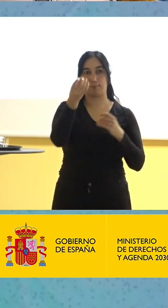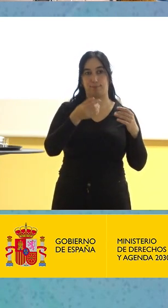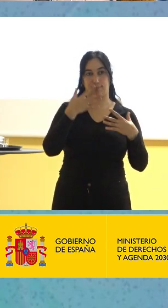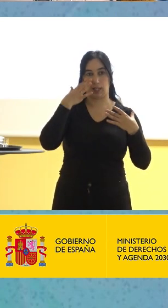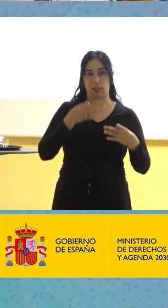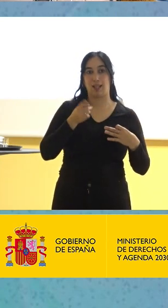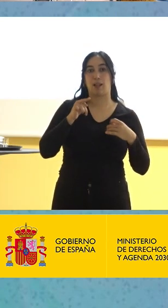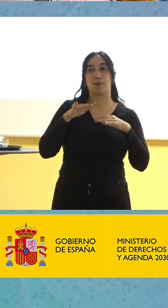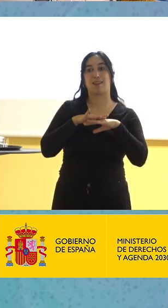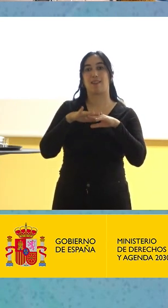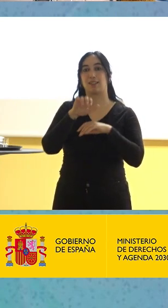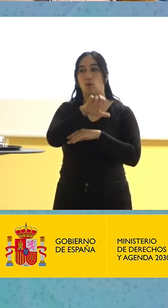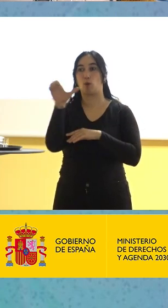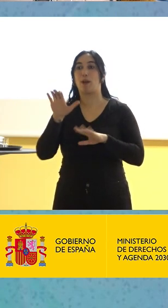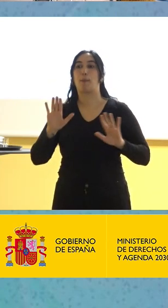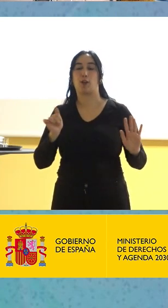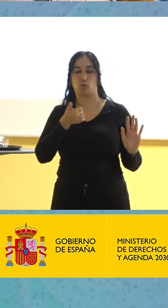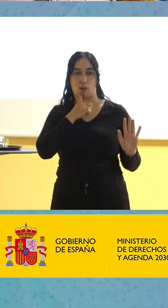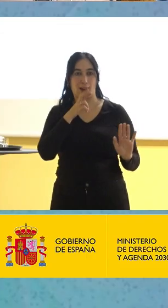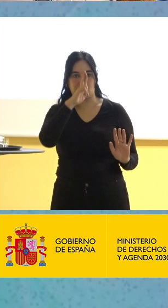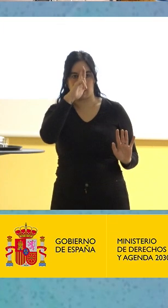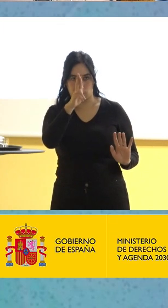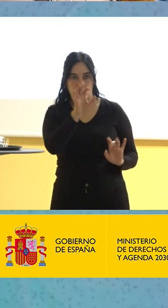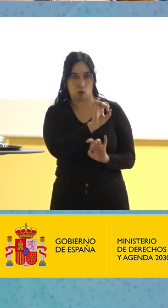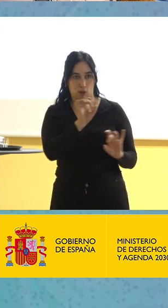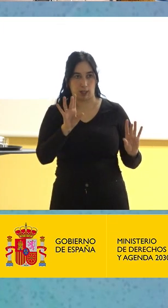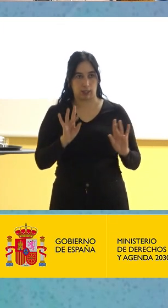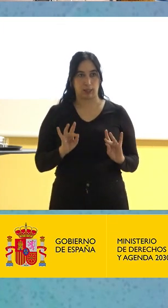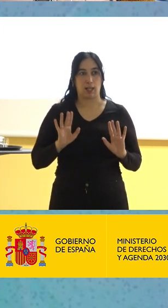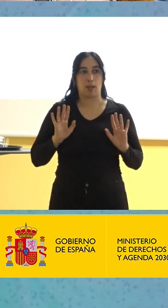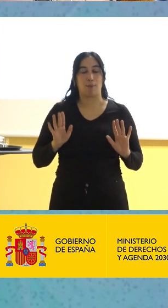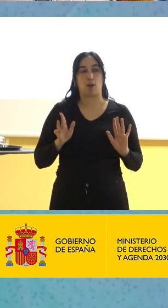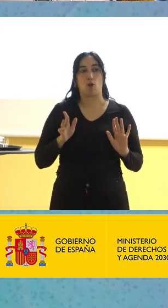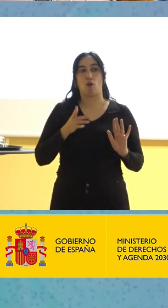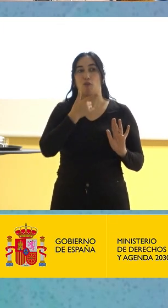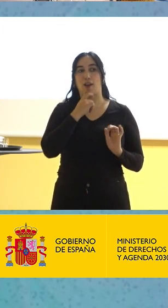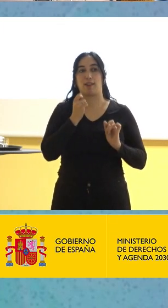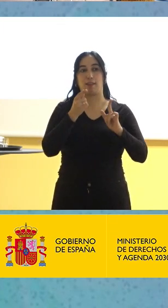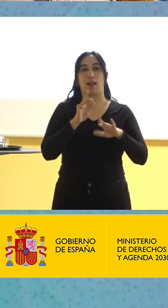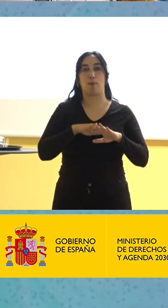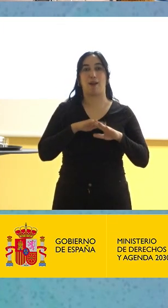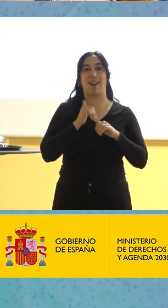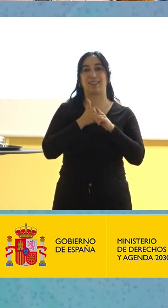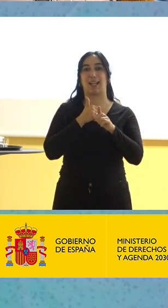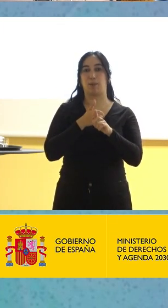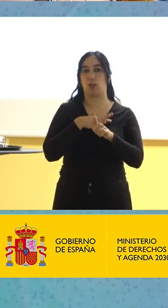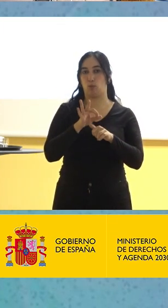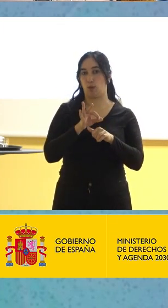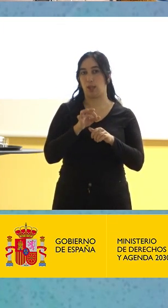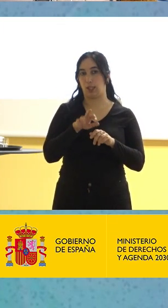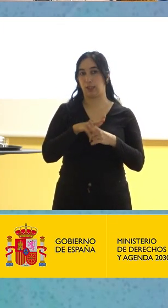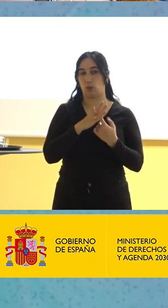europeas, por supuesto respetando la confidencialidad, pero facilitando, ¿no?, que haya un seguimiento activo de los